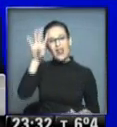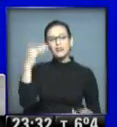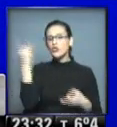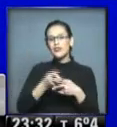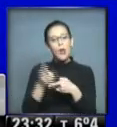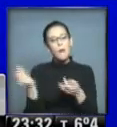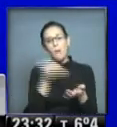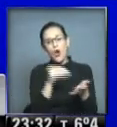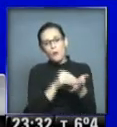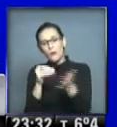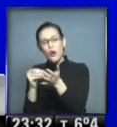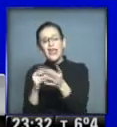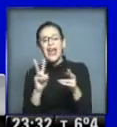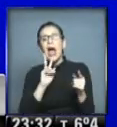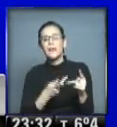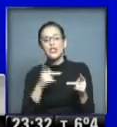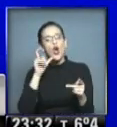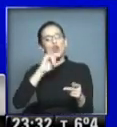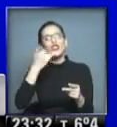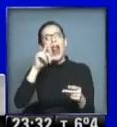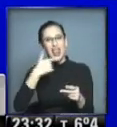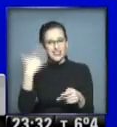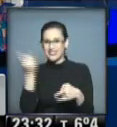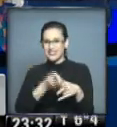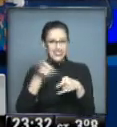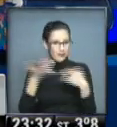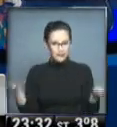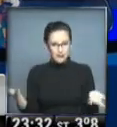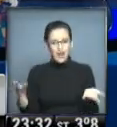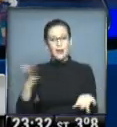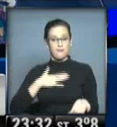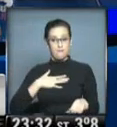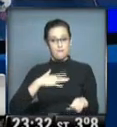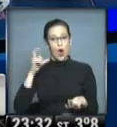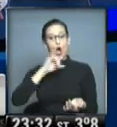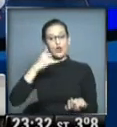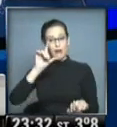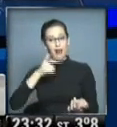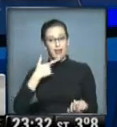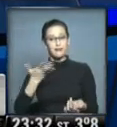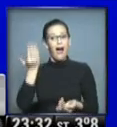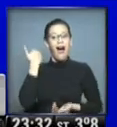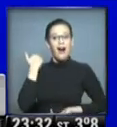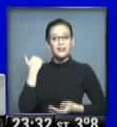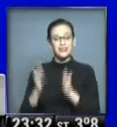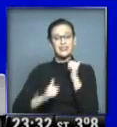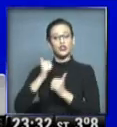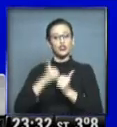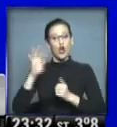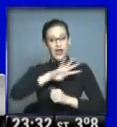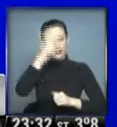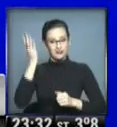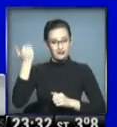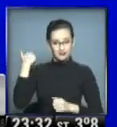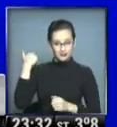miles, los dividía, ¿no?, en apellidos. Y mi González viene de ahí, así que también es un poco reivindicar